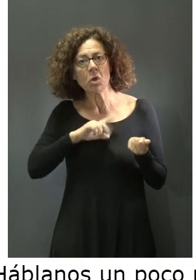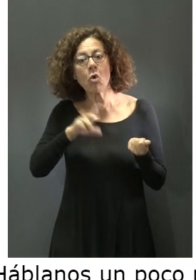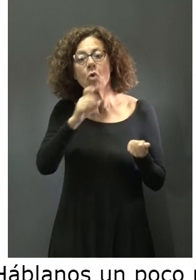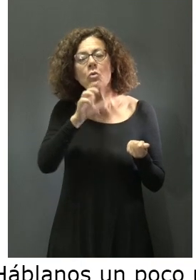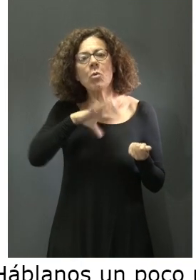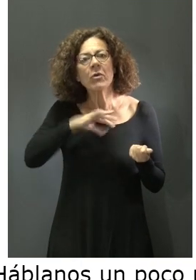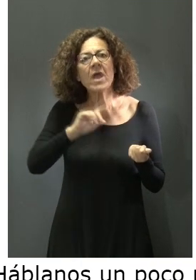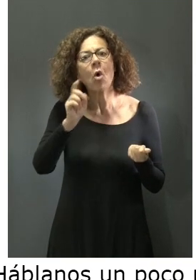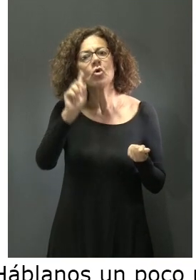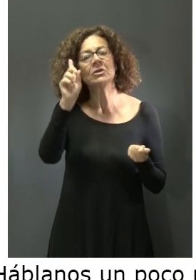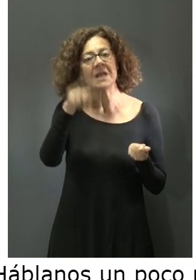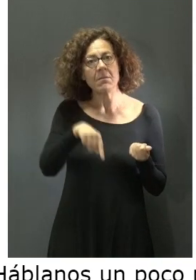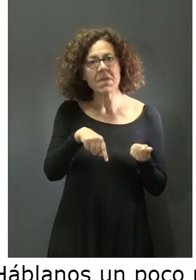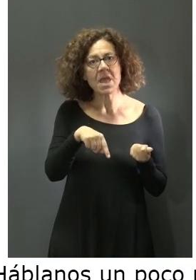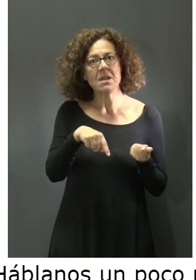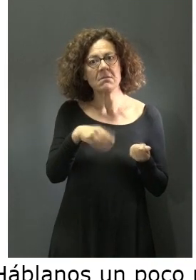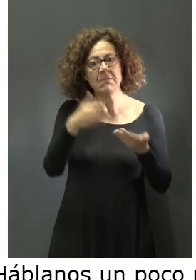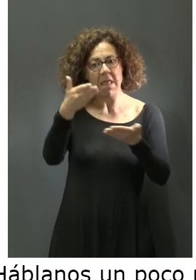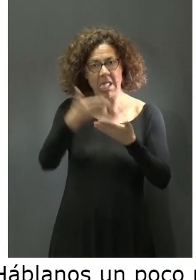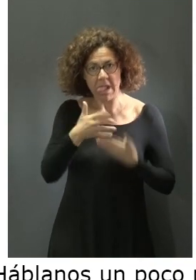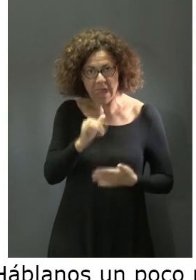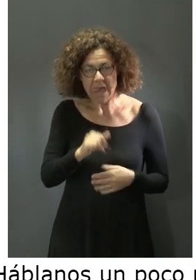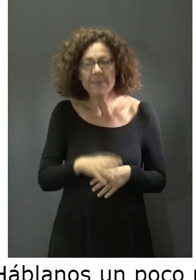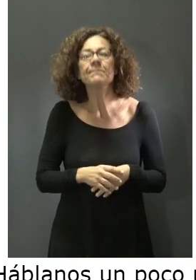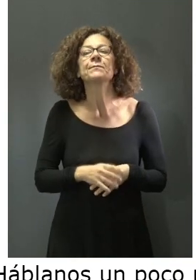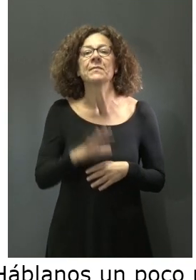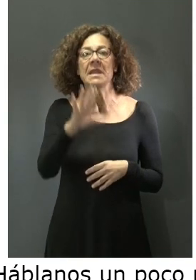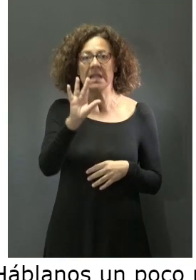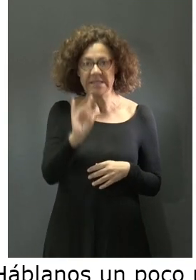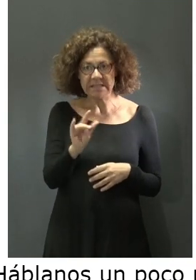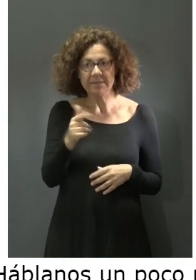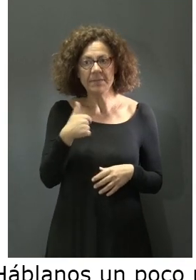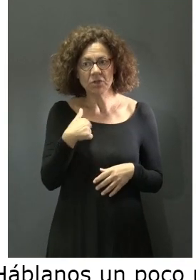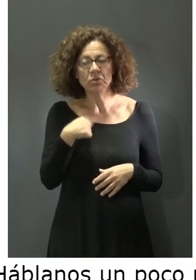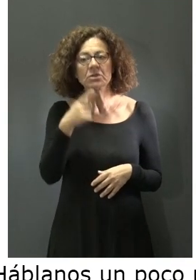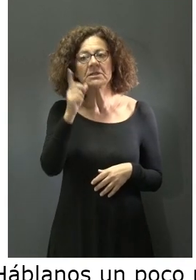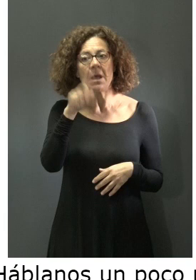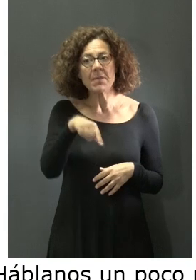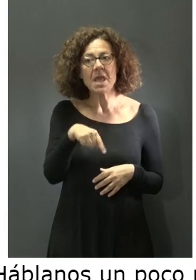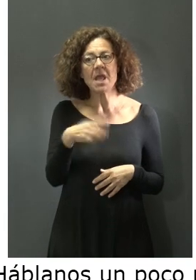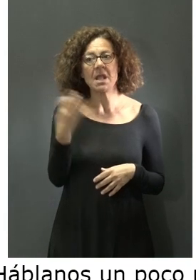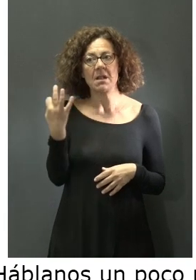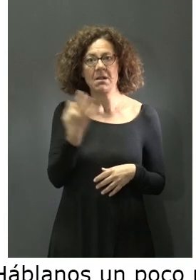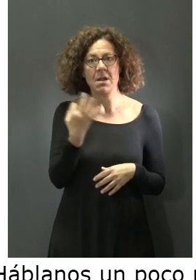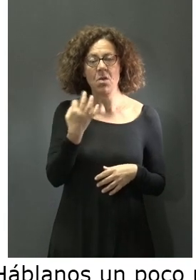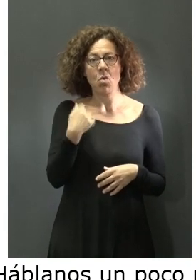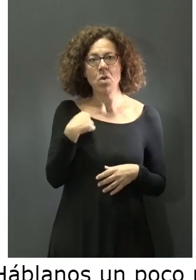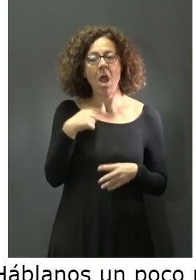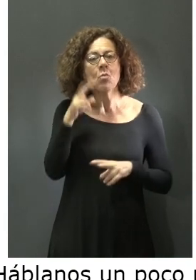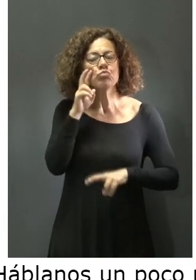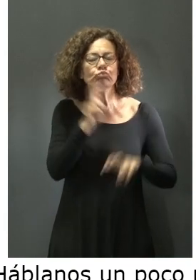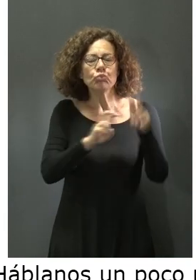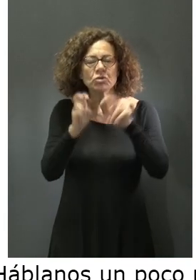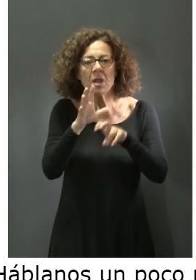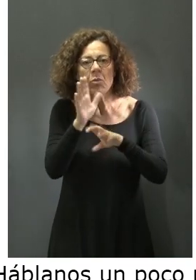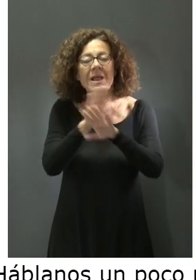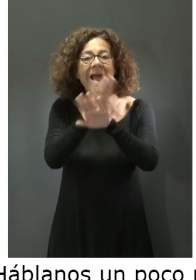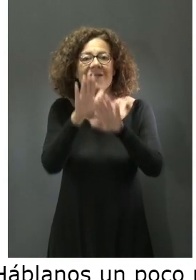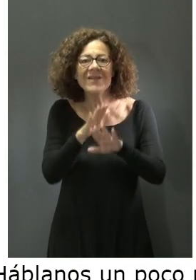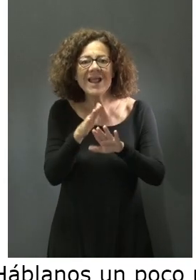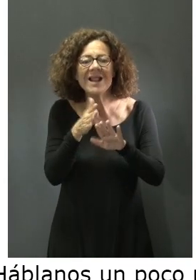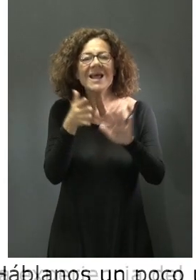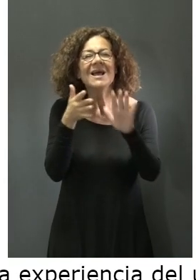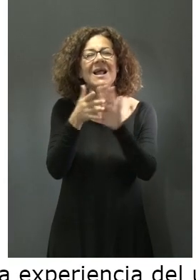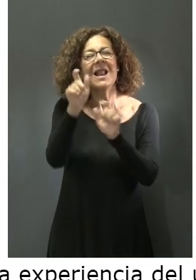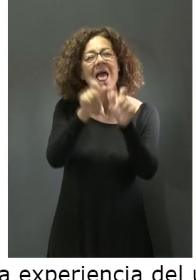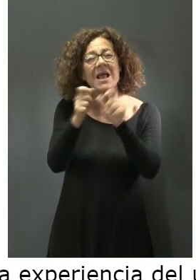O tenías también al alcance de la Pues mano. sí, bueno, a ver, también tuve que hacer una búsqueda, porque al final no siempre la gente